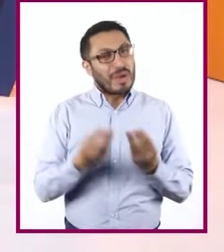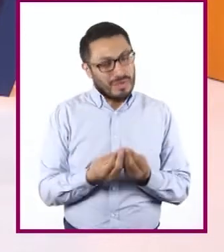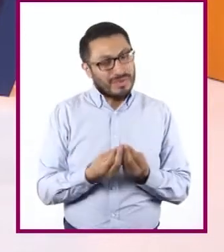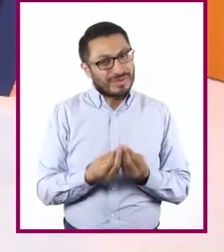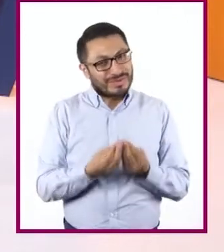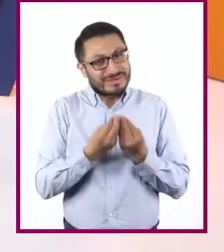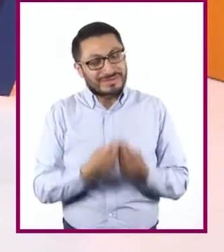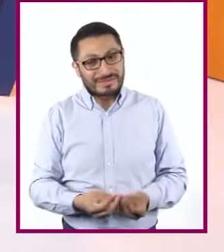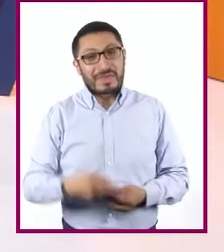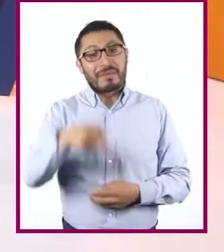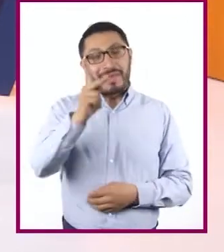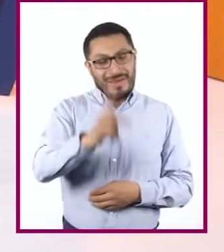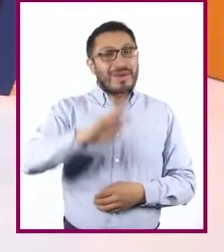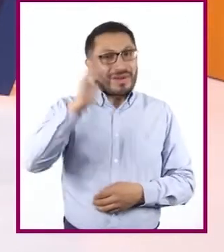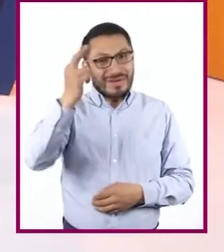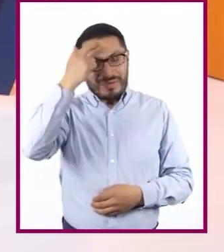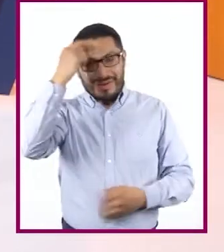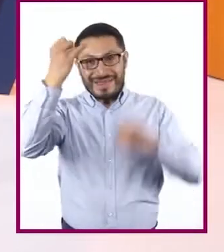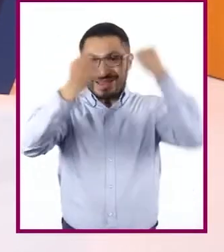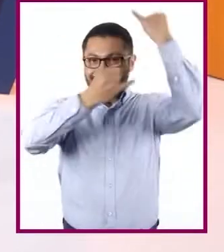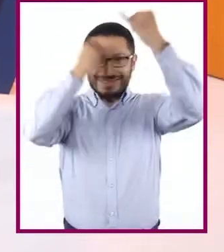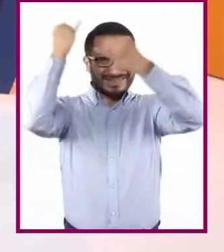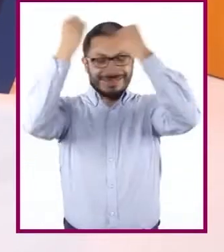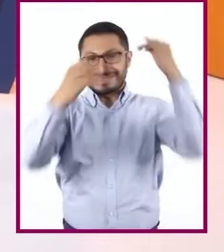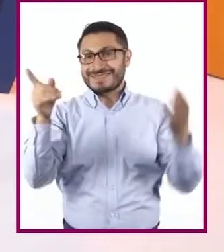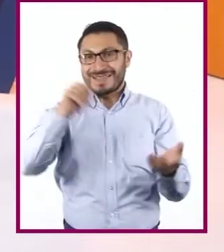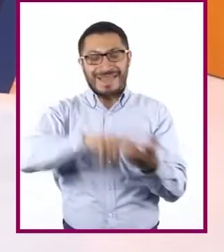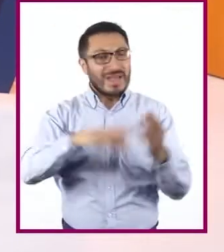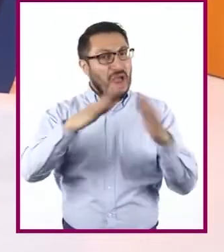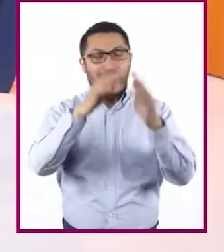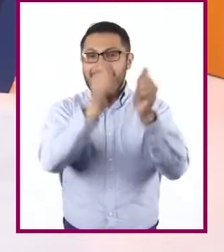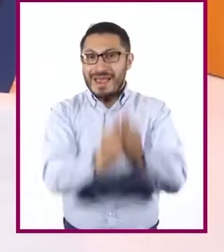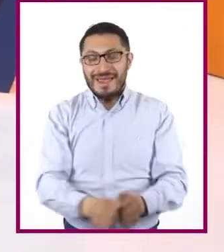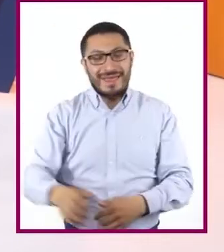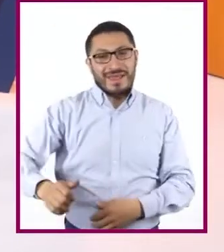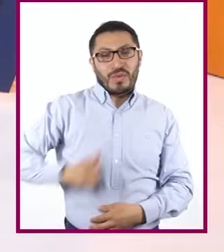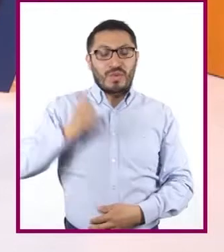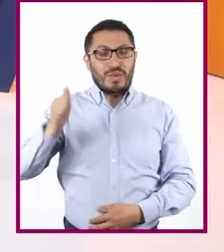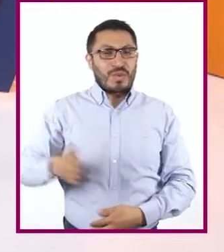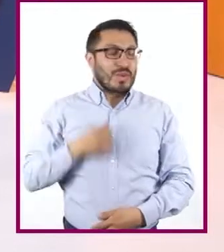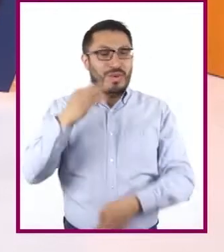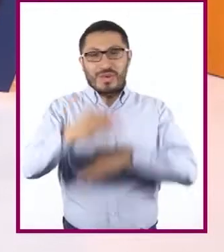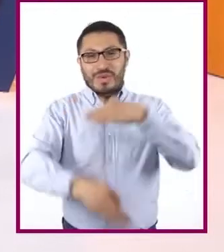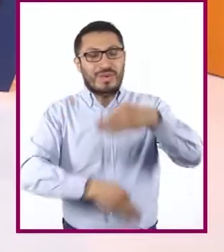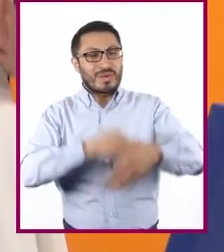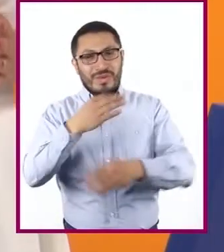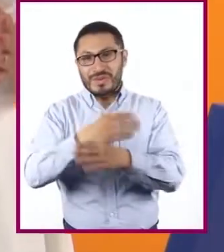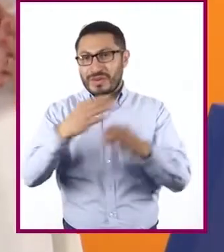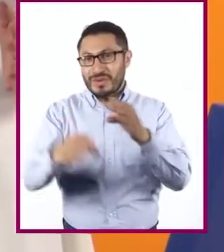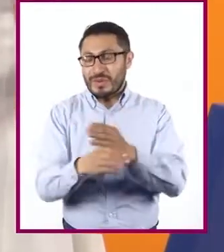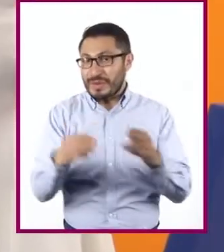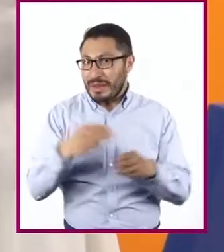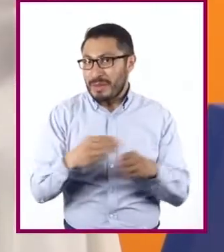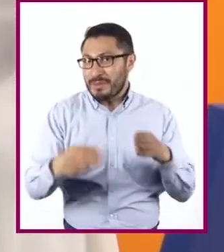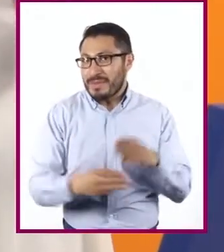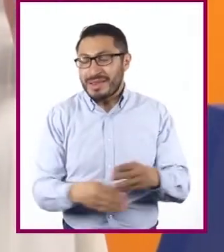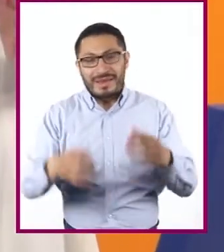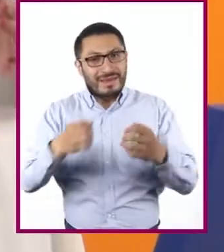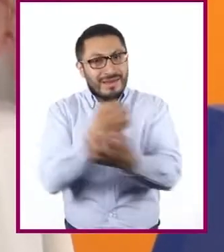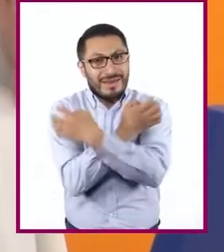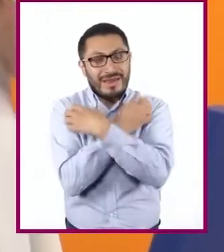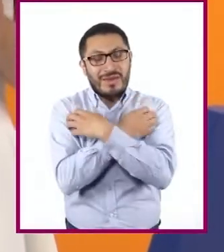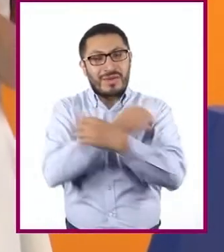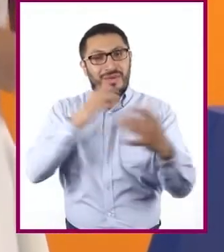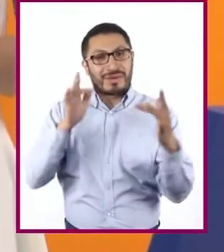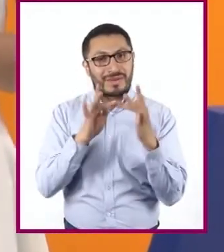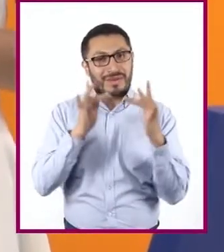esto sin salir de casa y aprovechando todos los recursos de la educación a distancia. Les recuerdo que su